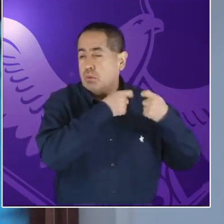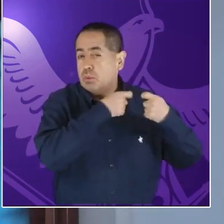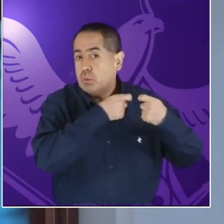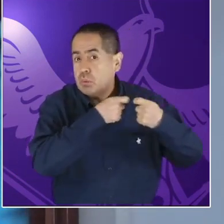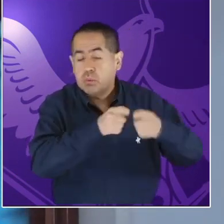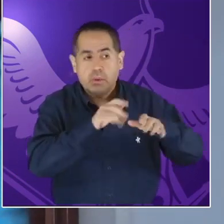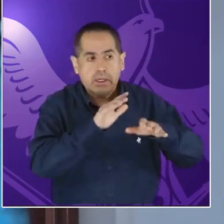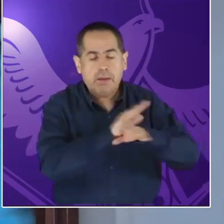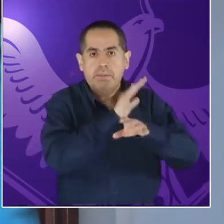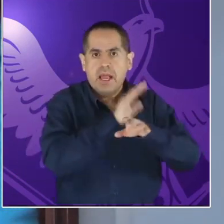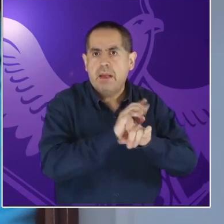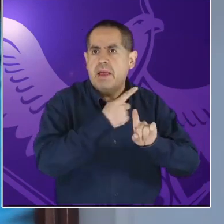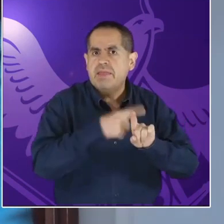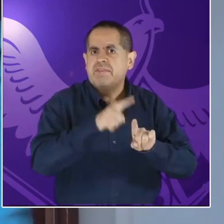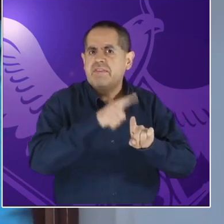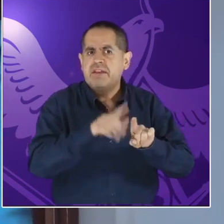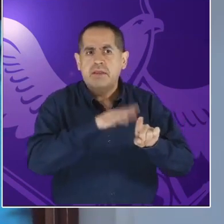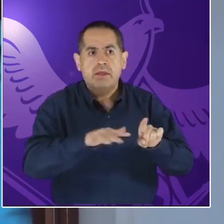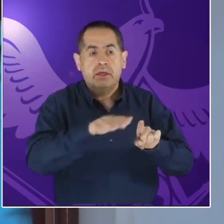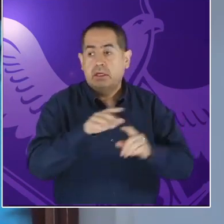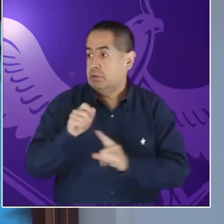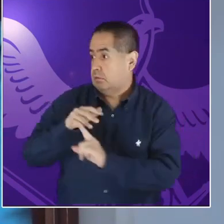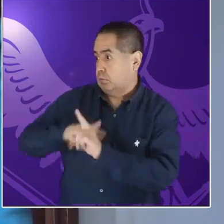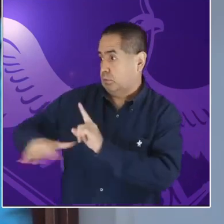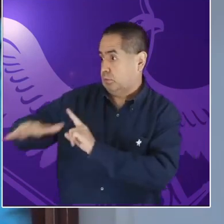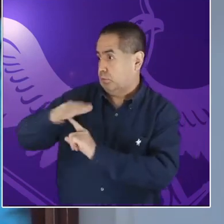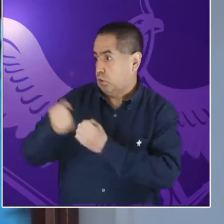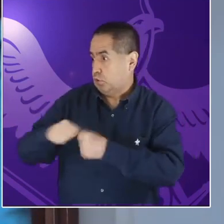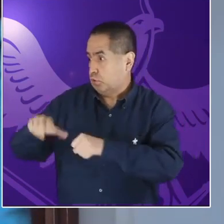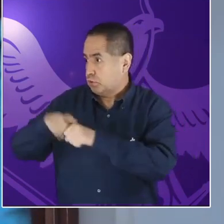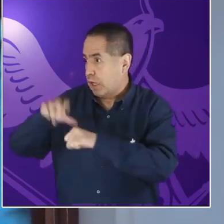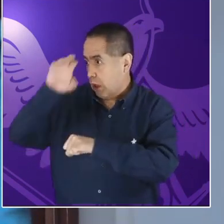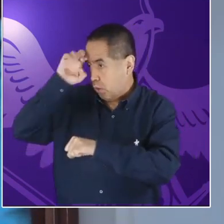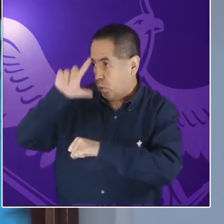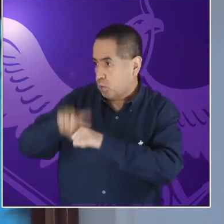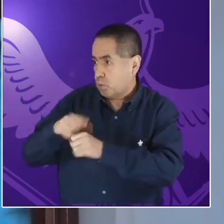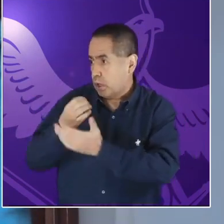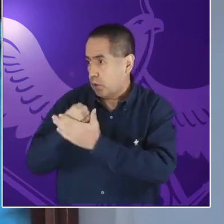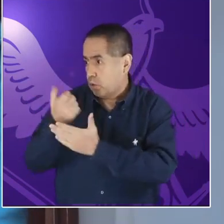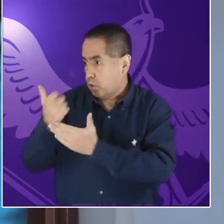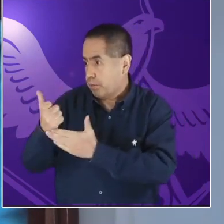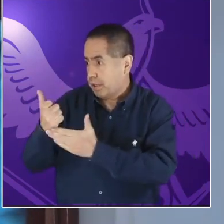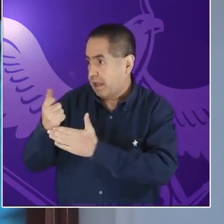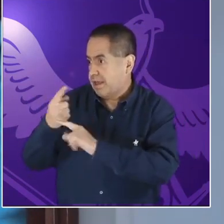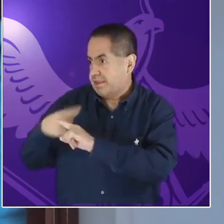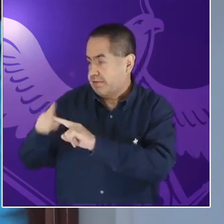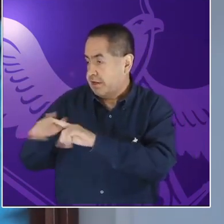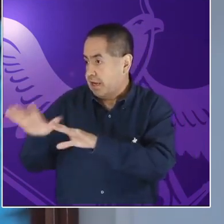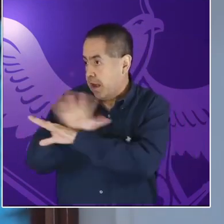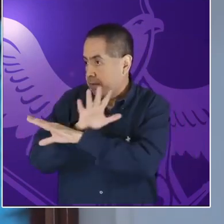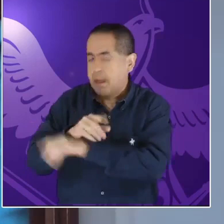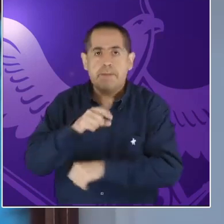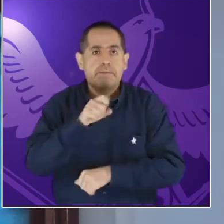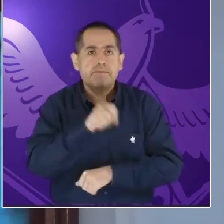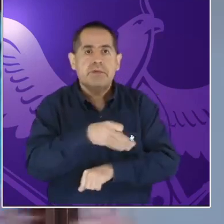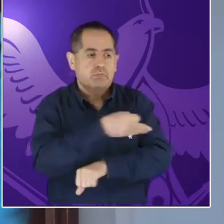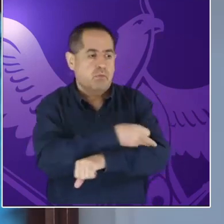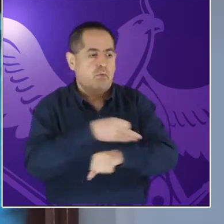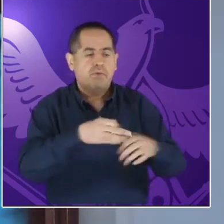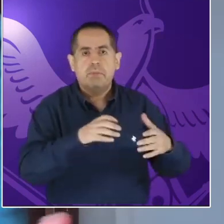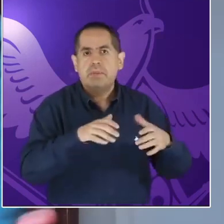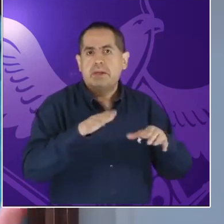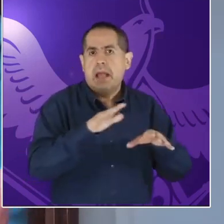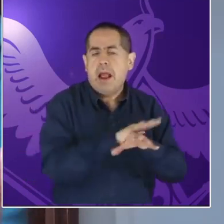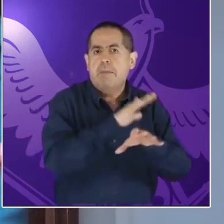que ciertos procesos sociales, culturales, económicos tienen lugar en un determinado momento. Por